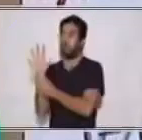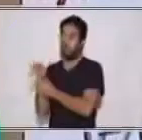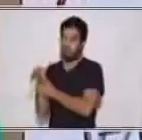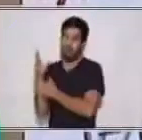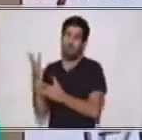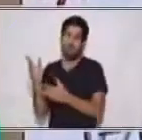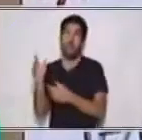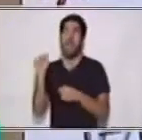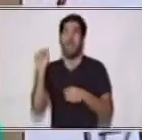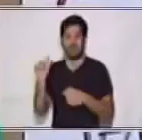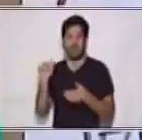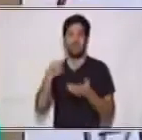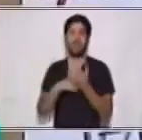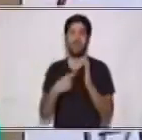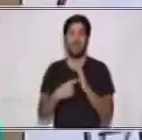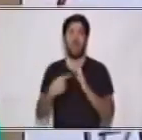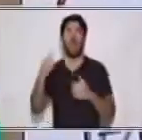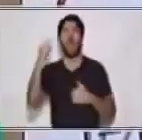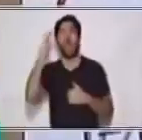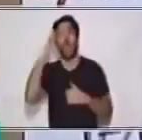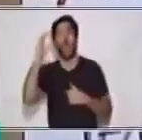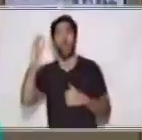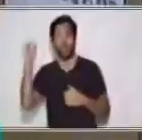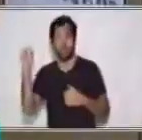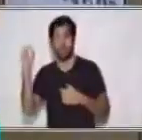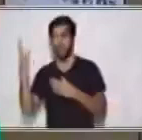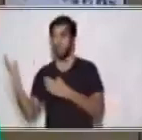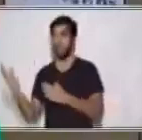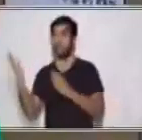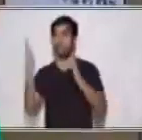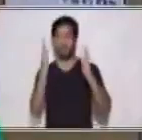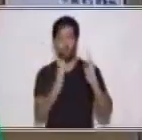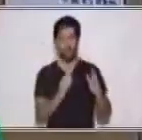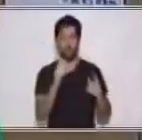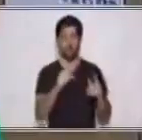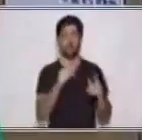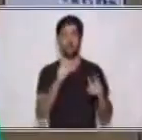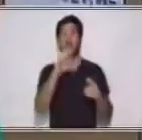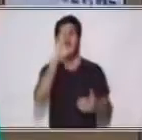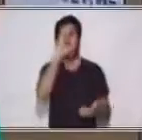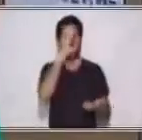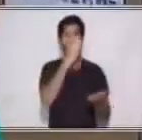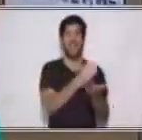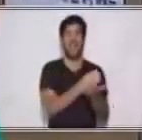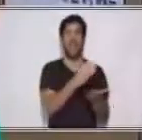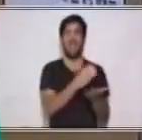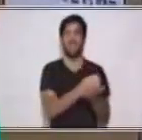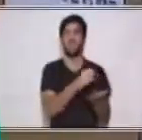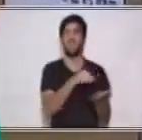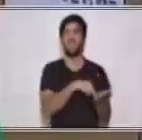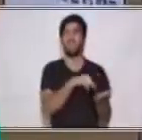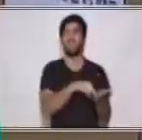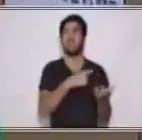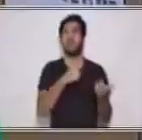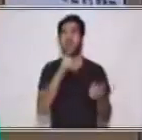opinión. Por último, una creencia. ¿Por qué crees tú o por qué imaginas tú que llueve?